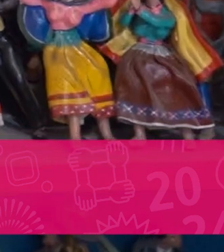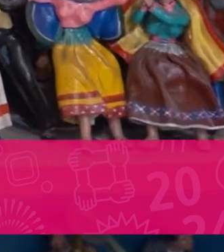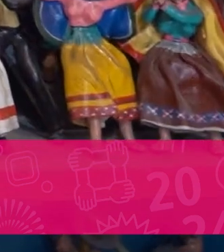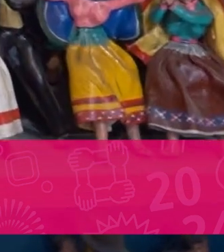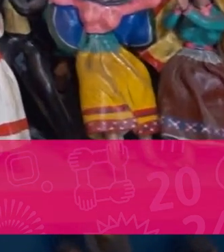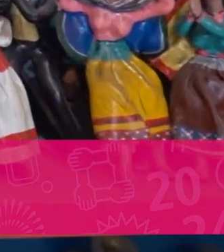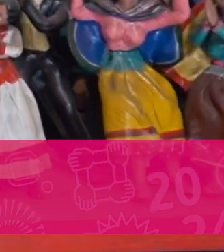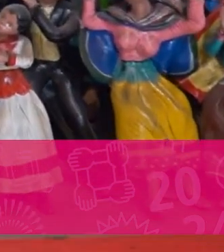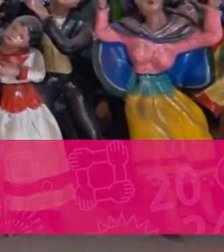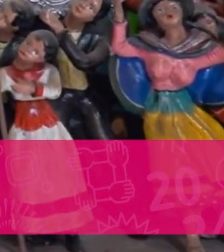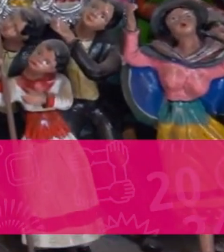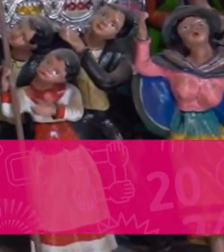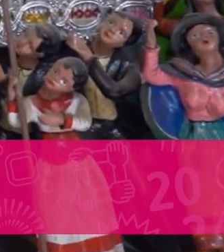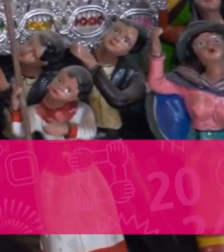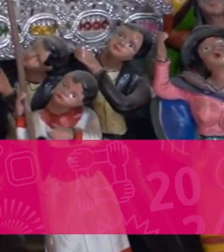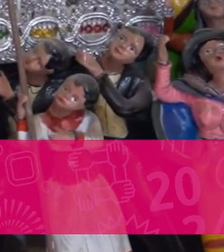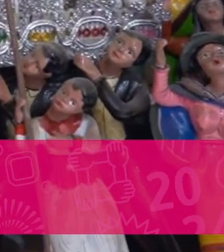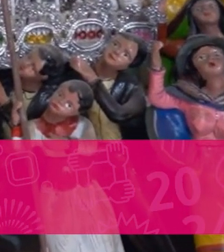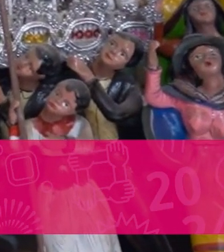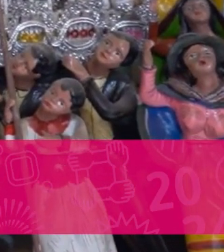Es un orgullo de que